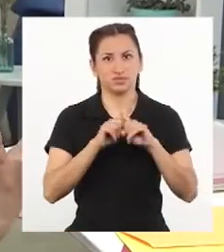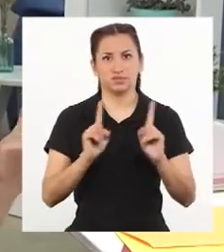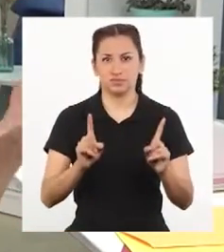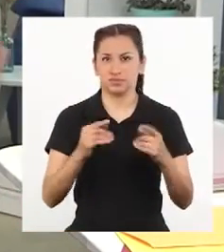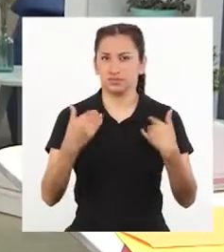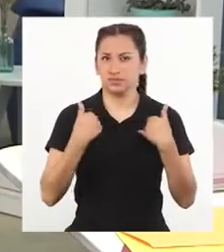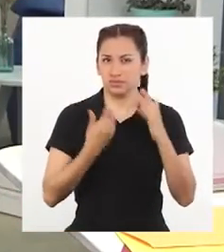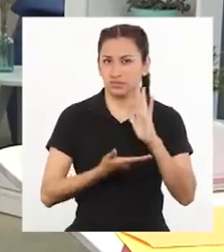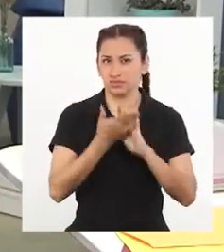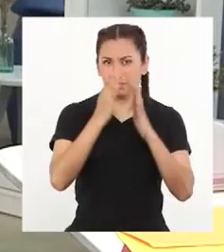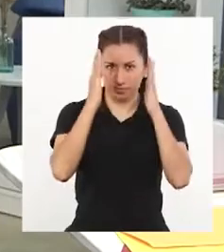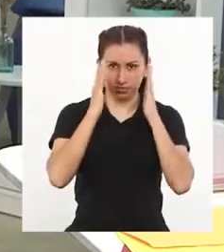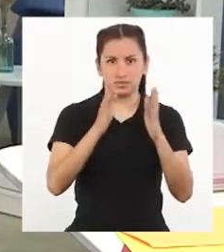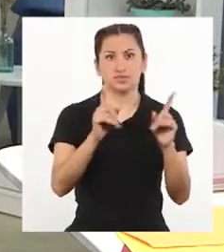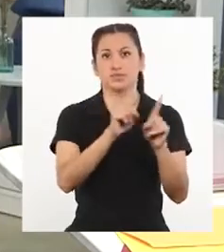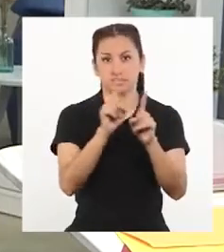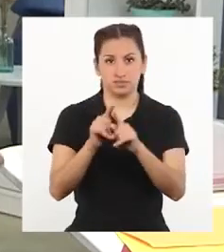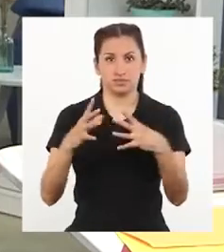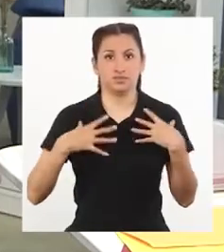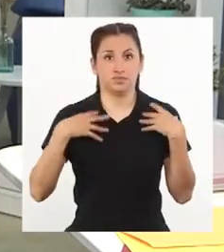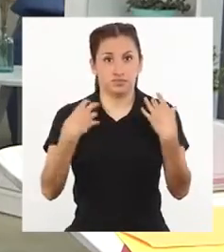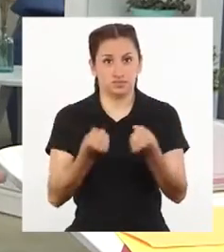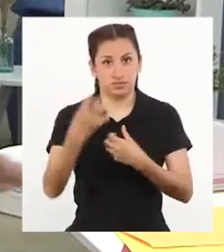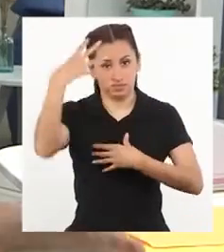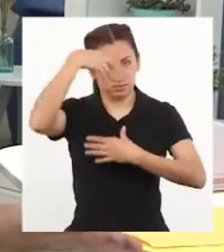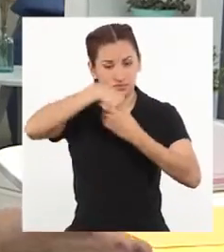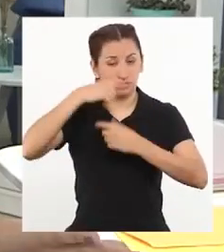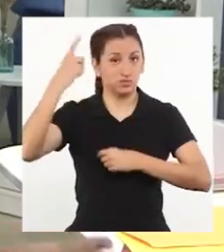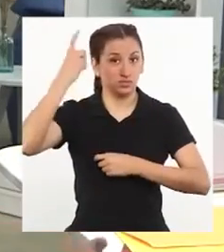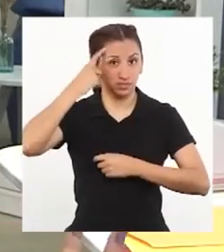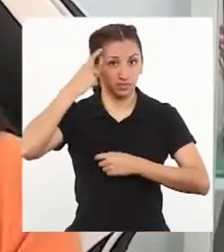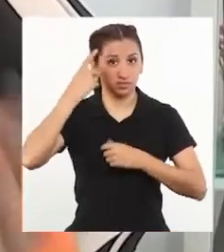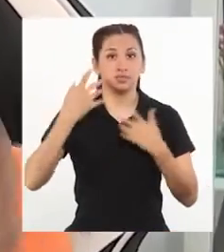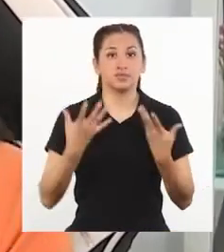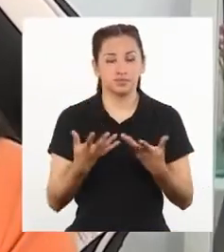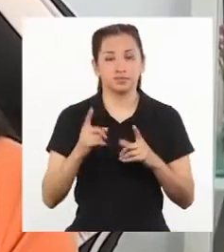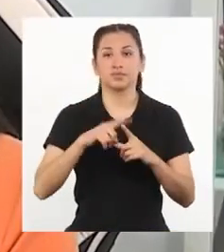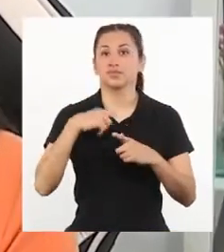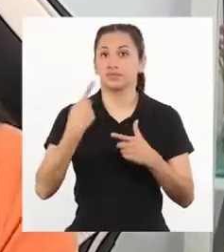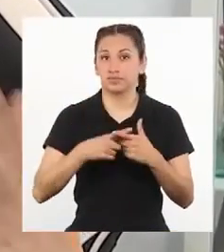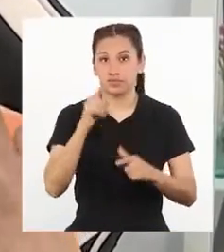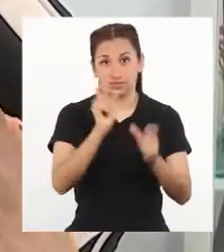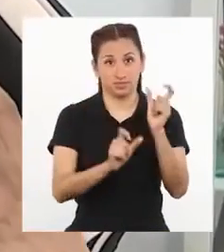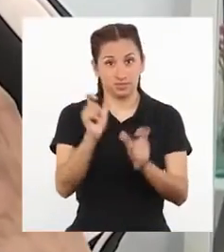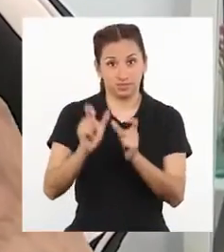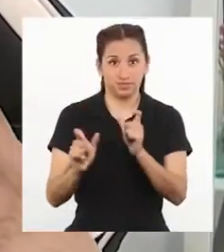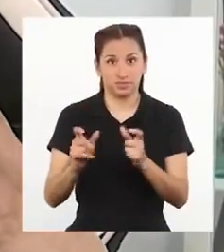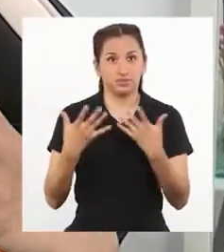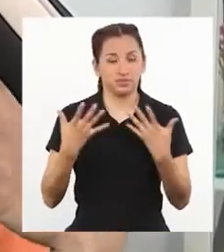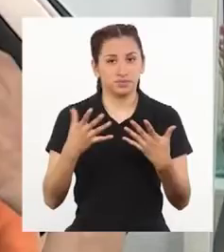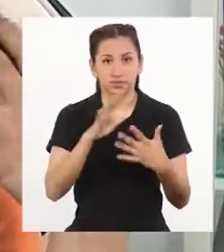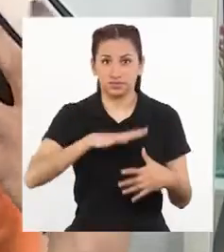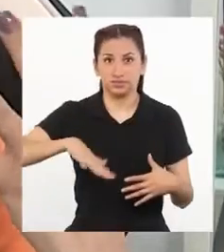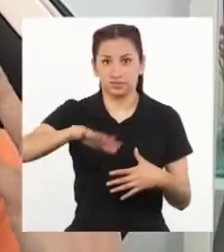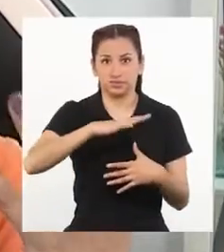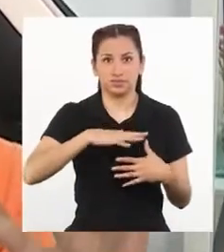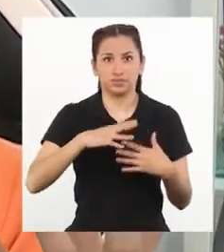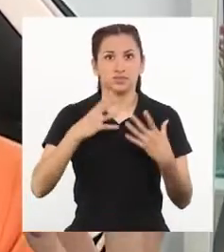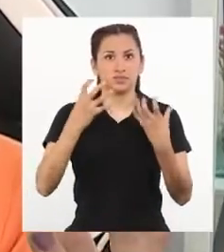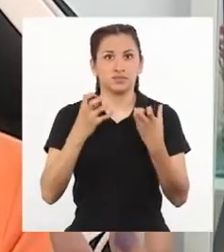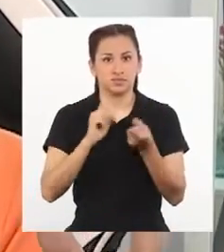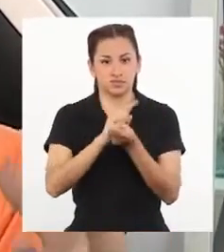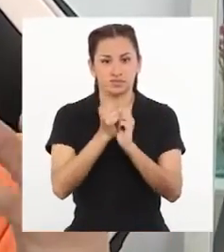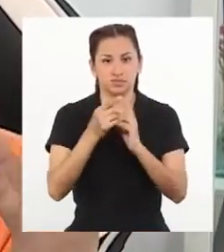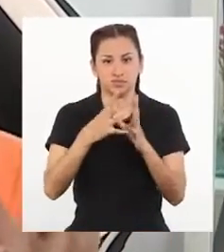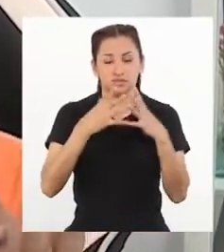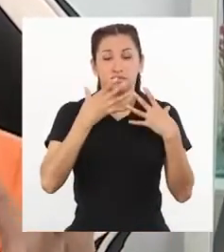física, pero debemos prestarle atención también a la salud emocional. Entonces, las personas que